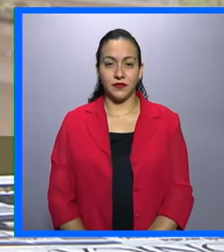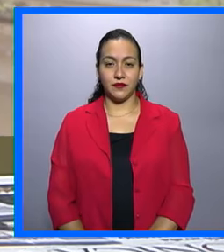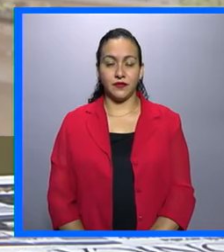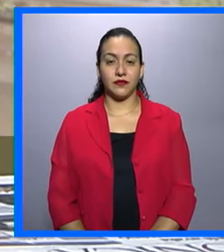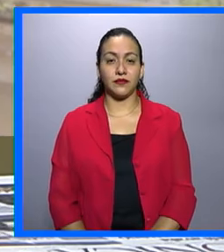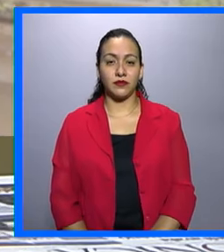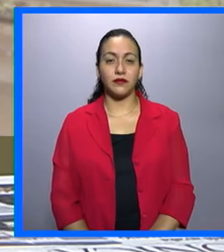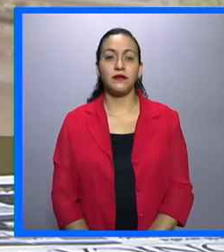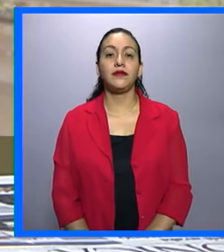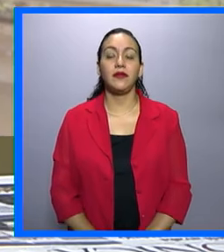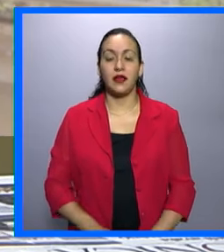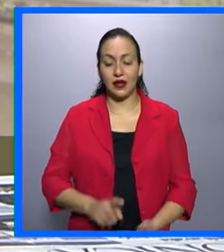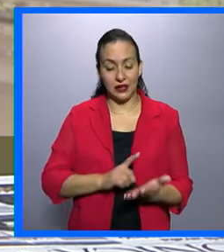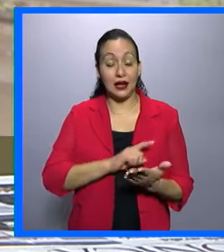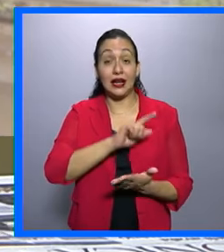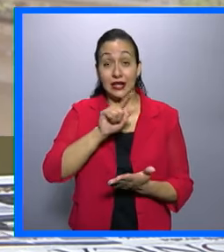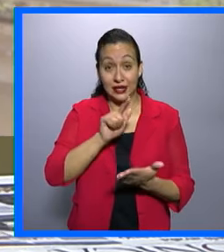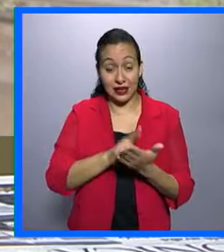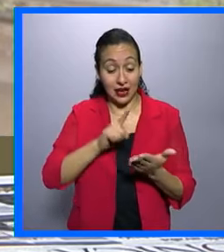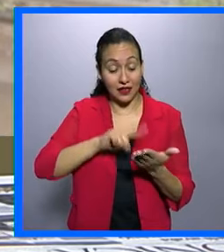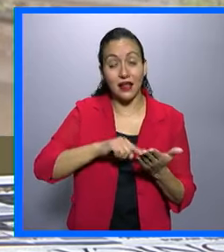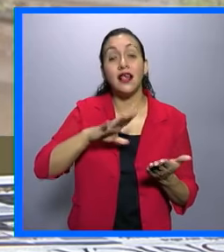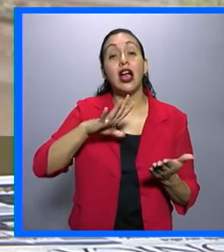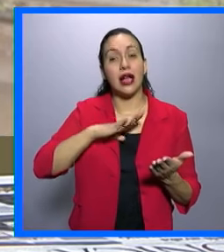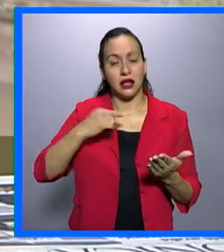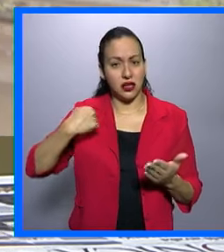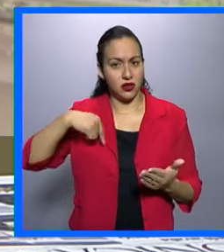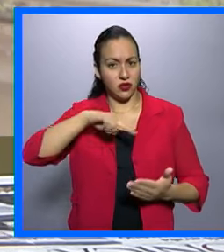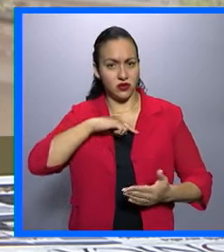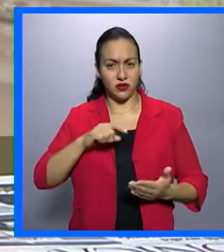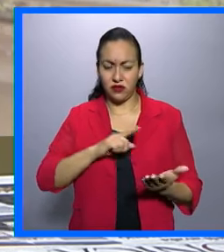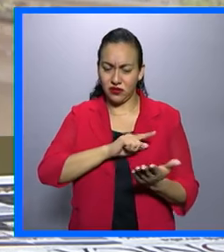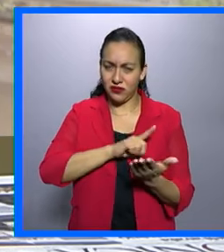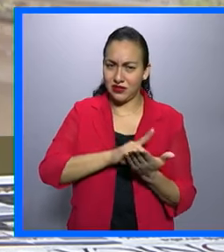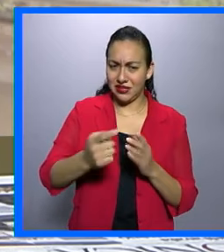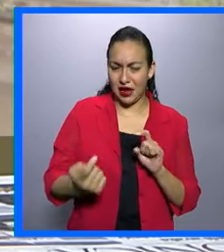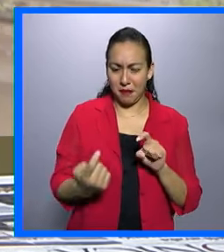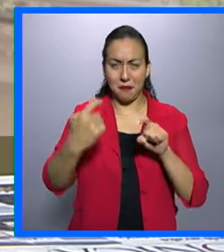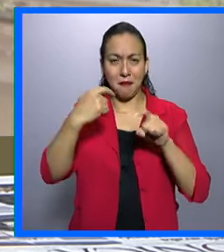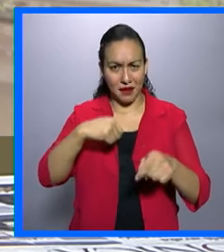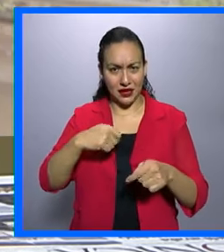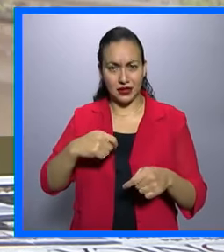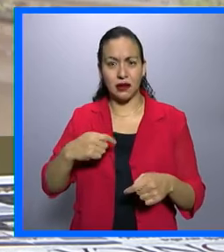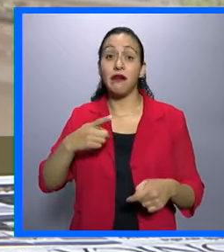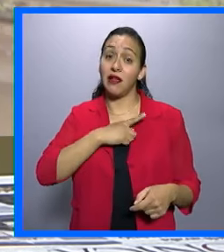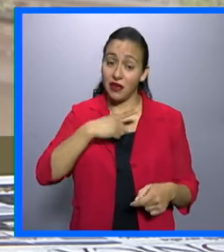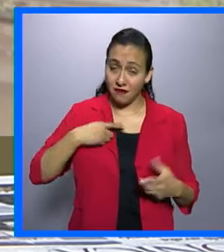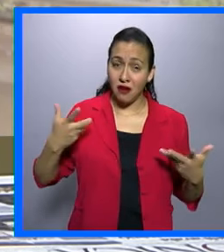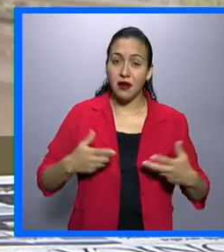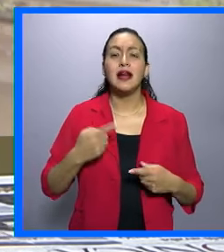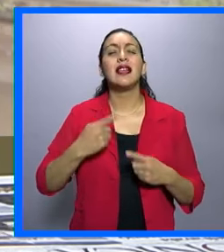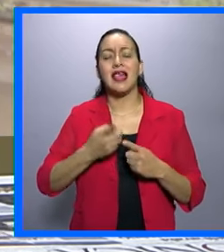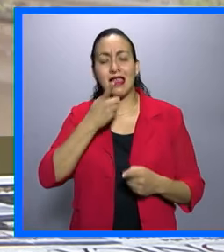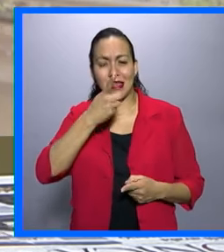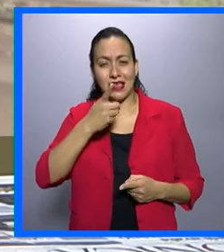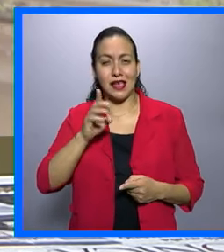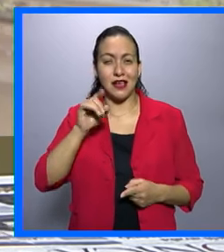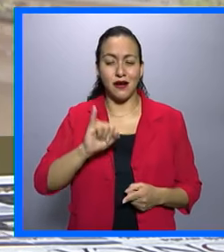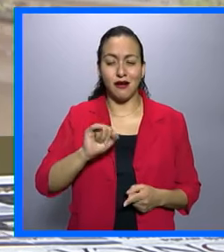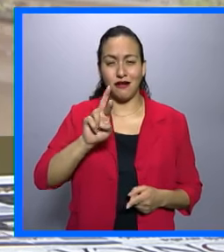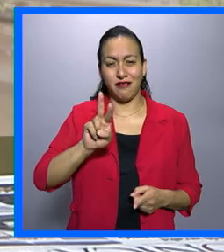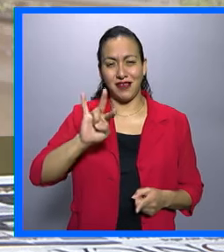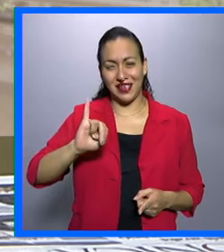En el ejercicio del derecho tenemos el deber ético de ser empáticos con las personas, expresó el ministro de la Suprema Corte, Irving